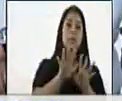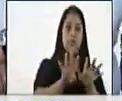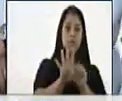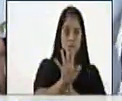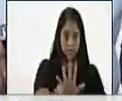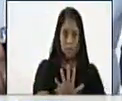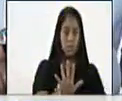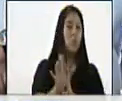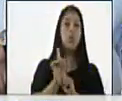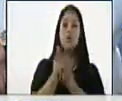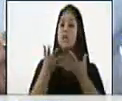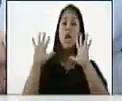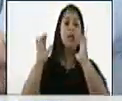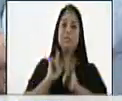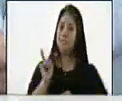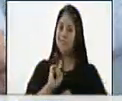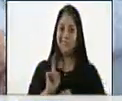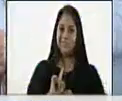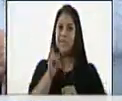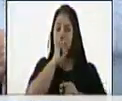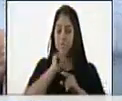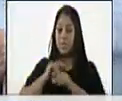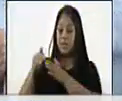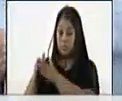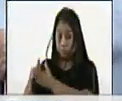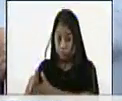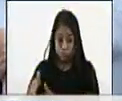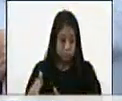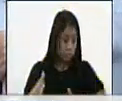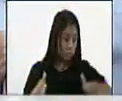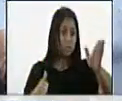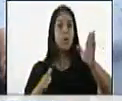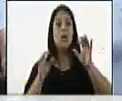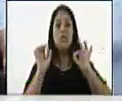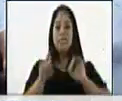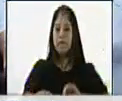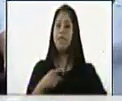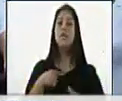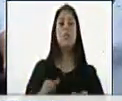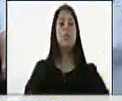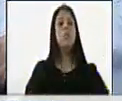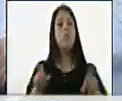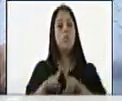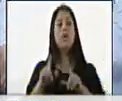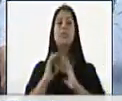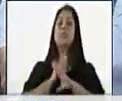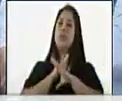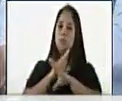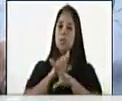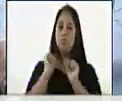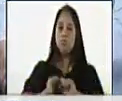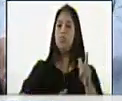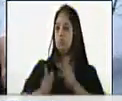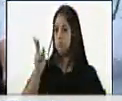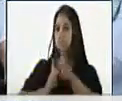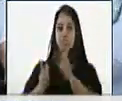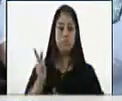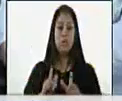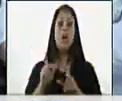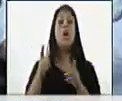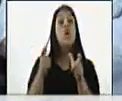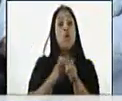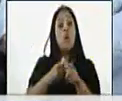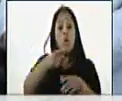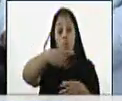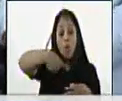eso. Pasa por hacer de todo esto un área de segura donde podamos circular con una rotonda